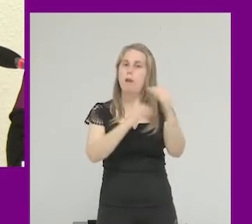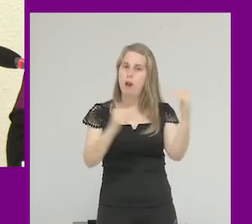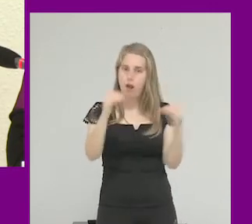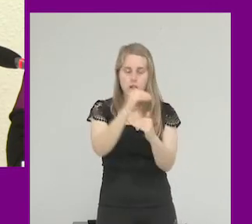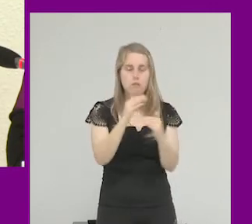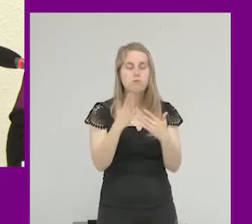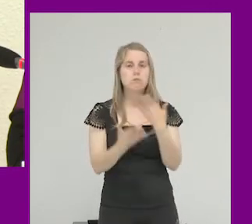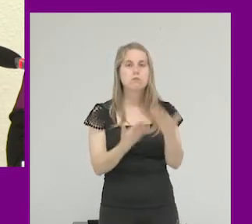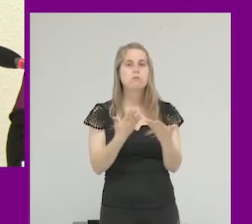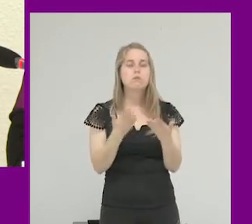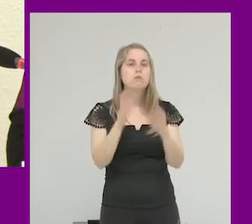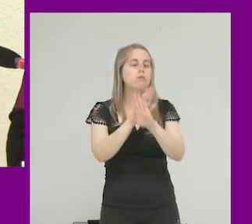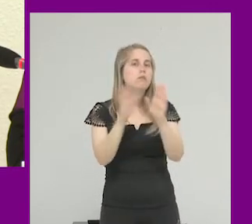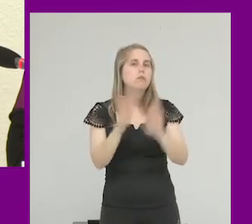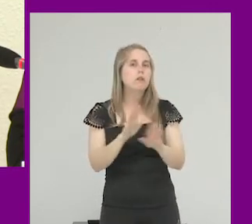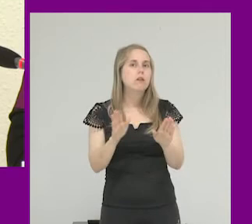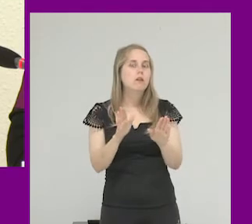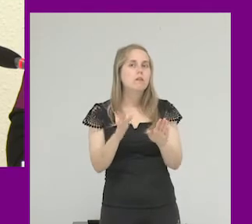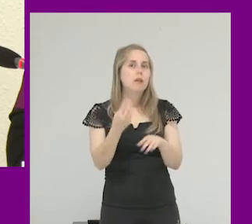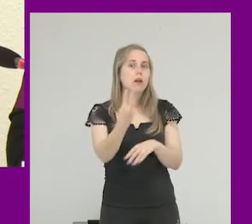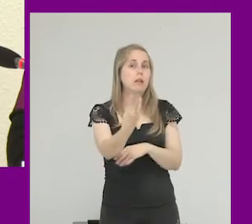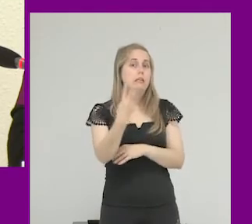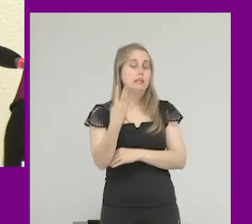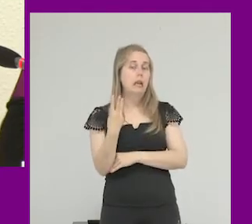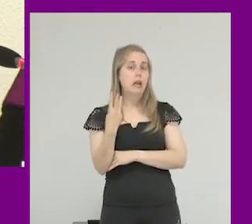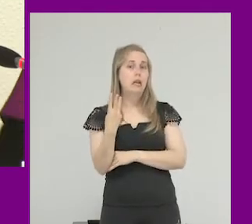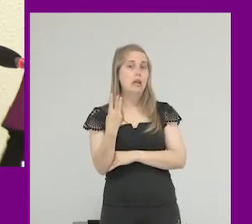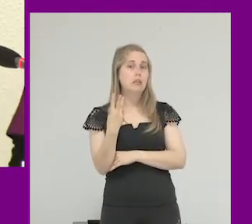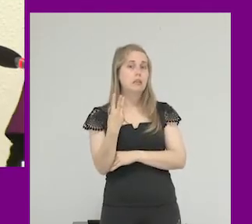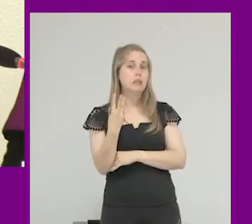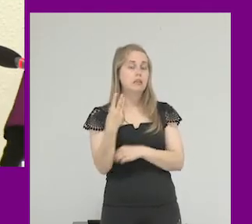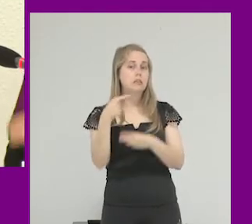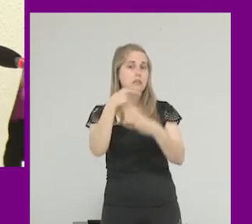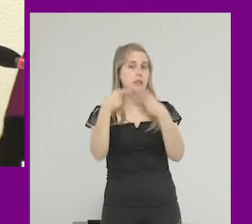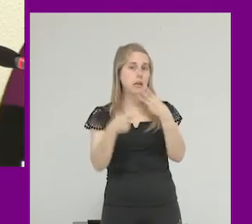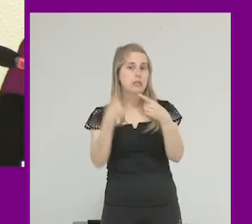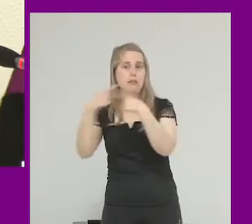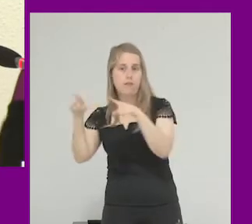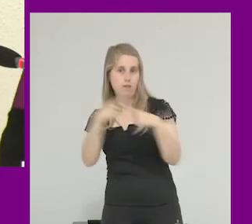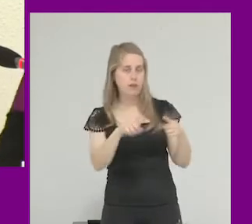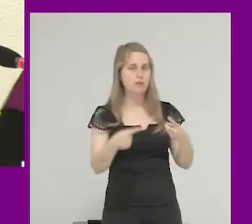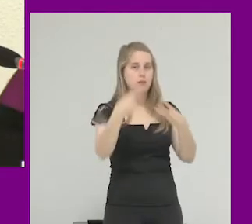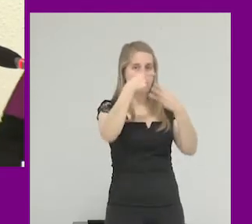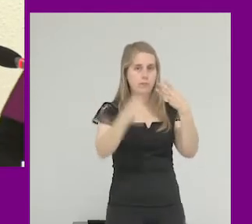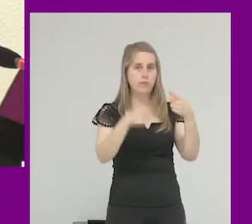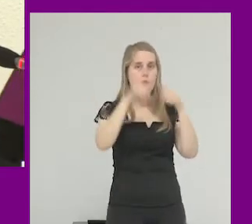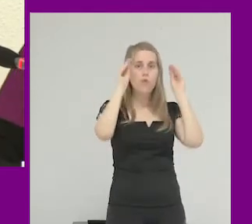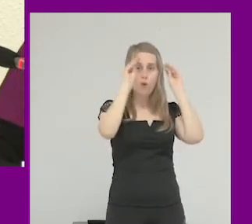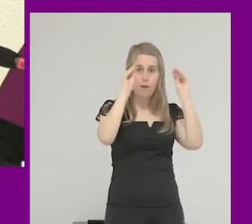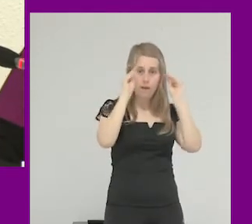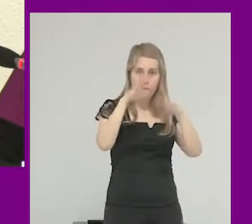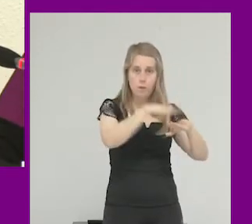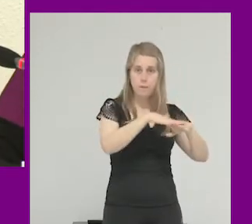es formar con tres intenciones diferentes. Una formación